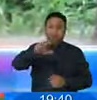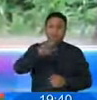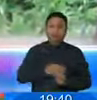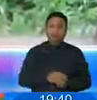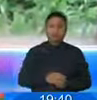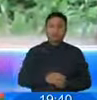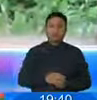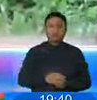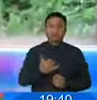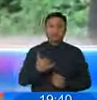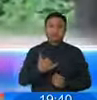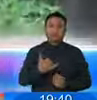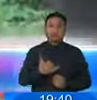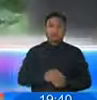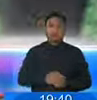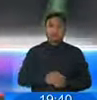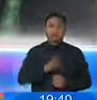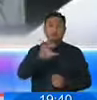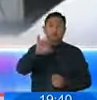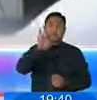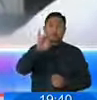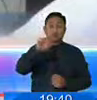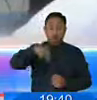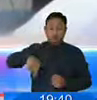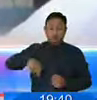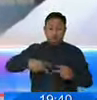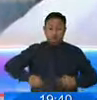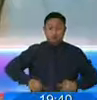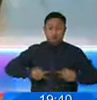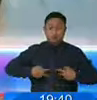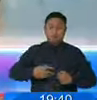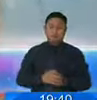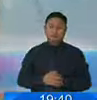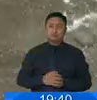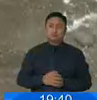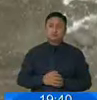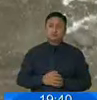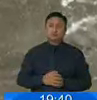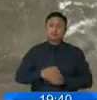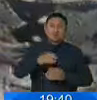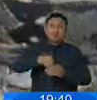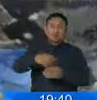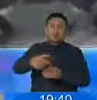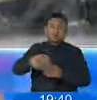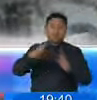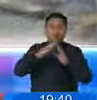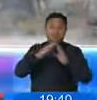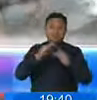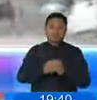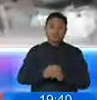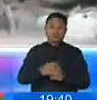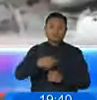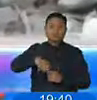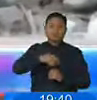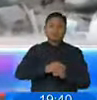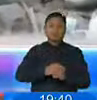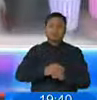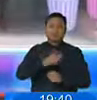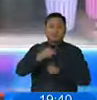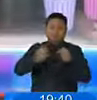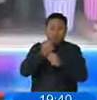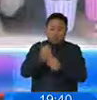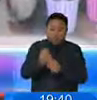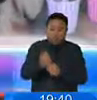es la especie que hemos rescatado, son 8 especies vivas también que hemos decomisado. En los exteriores de la vivienda los reptiles permanecían